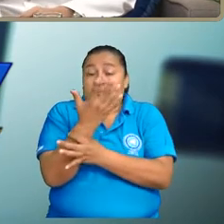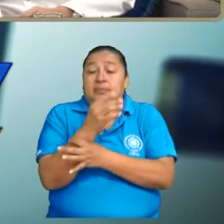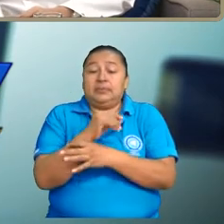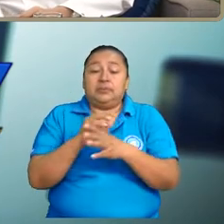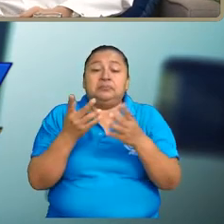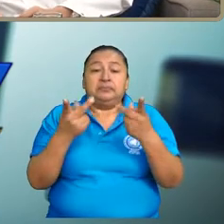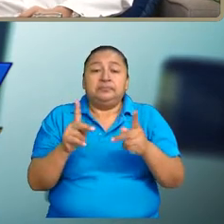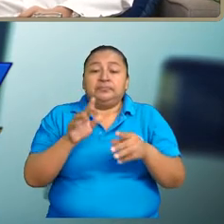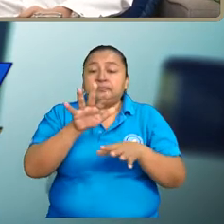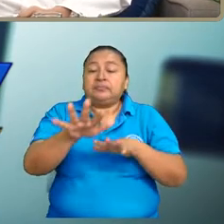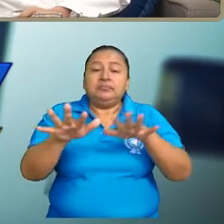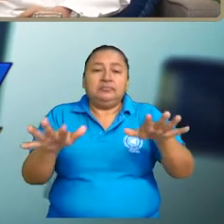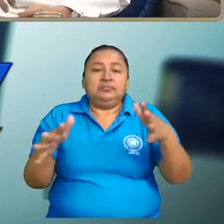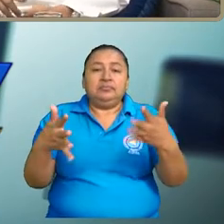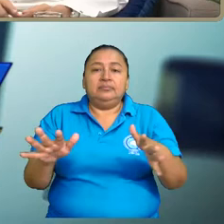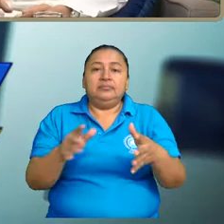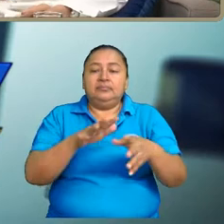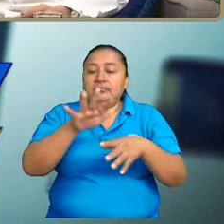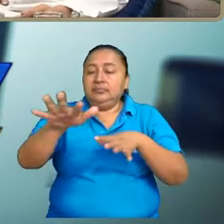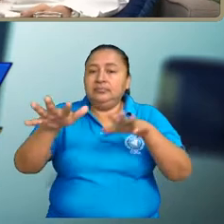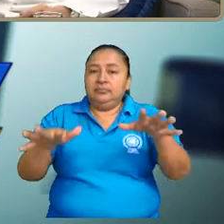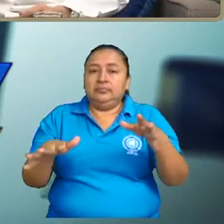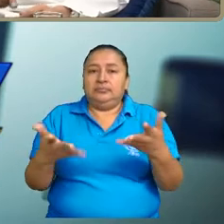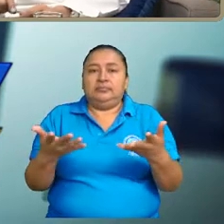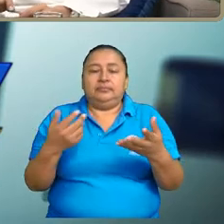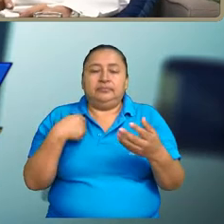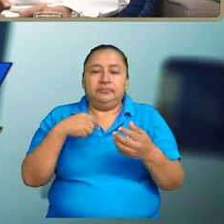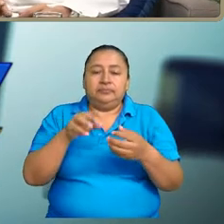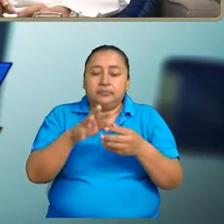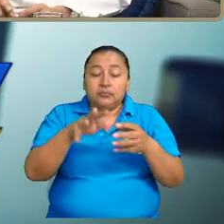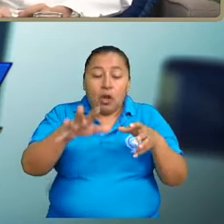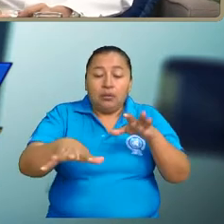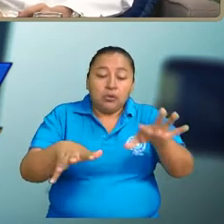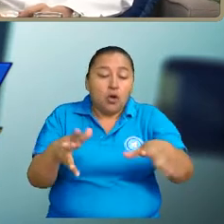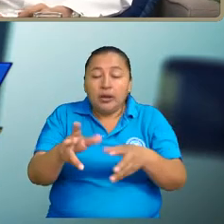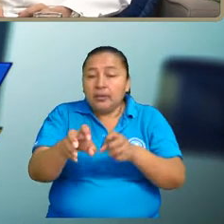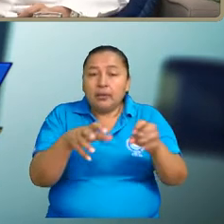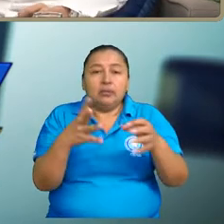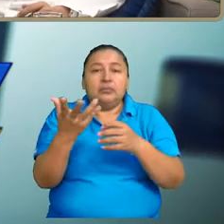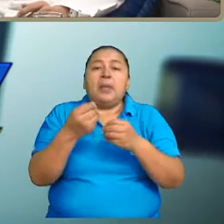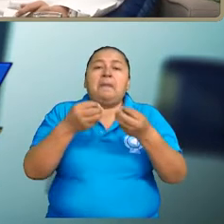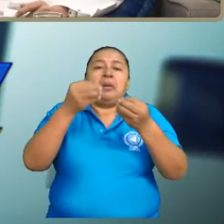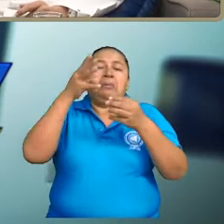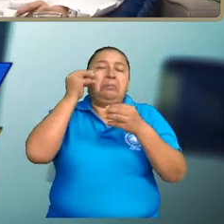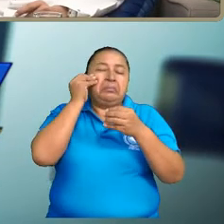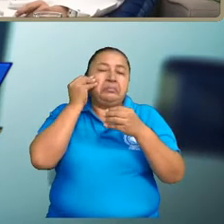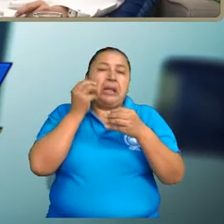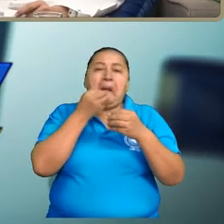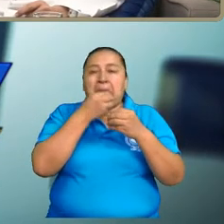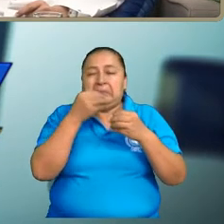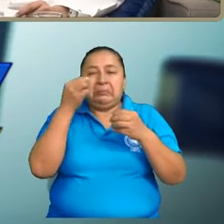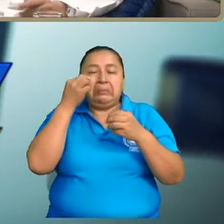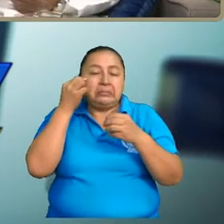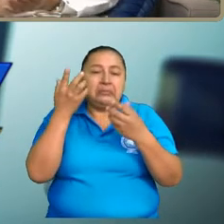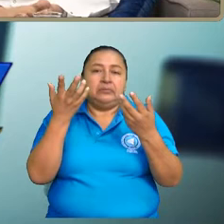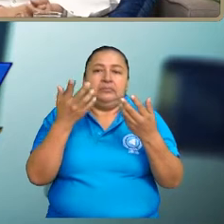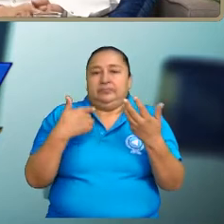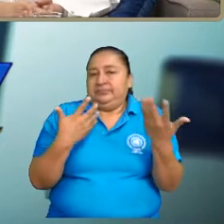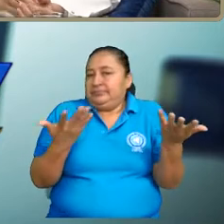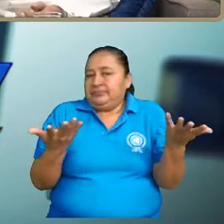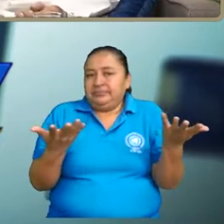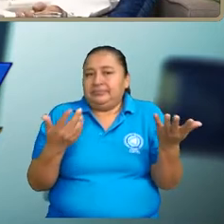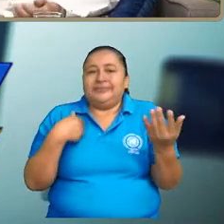de superficie, un objeto que estaba contaminado, este virus que lo adquirí en el guante y luego me